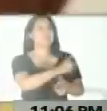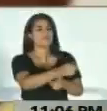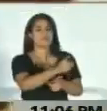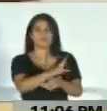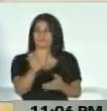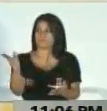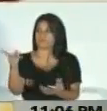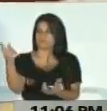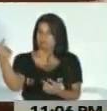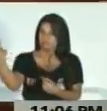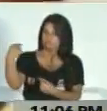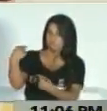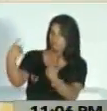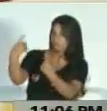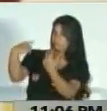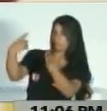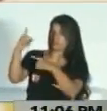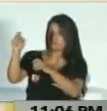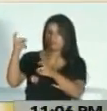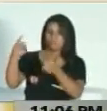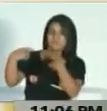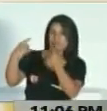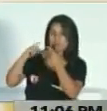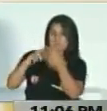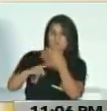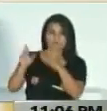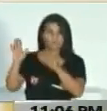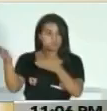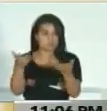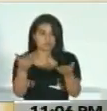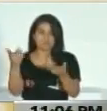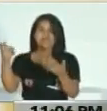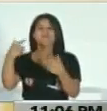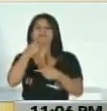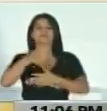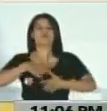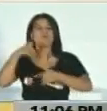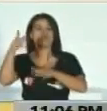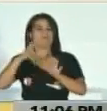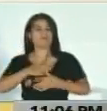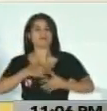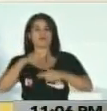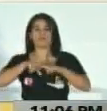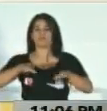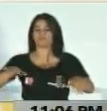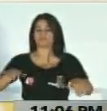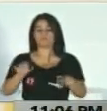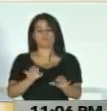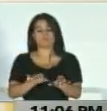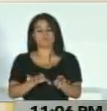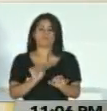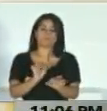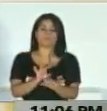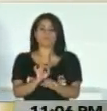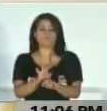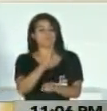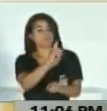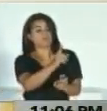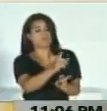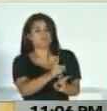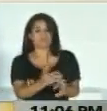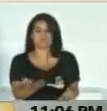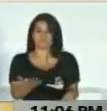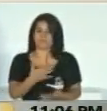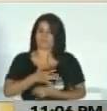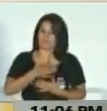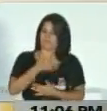tal, enfréntense a aquello, hagan lo otro, con sus pantuflas, sentaditos en un escritorio escribiendo.